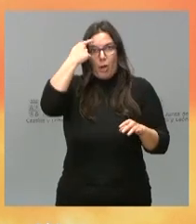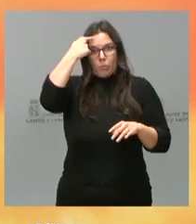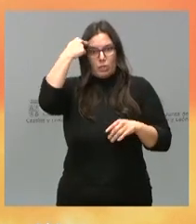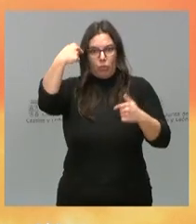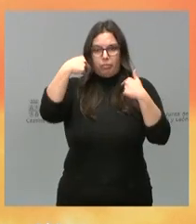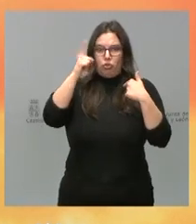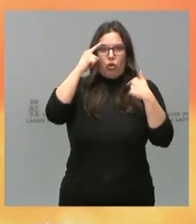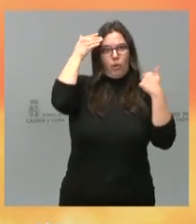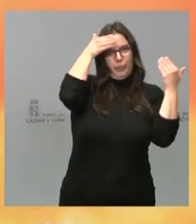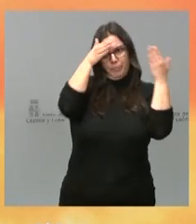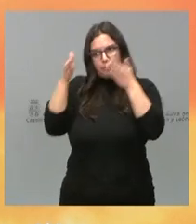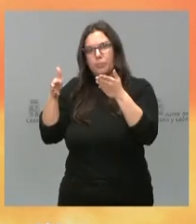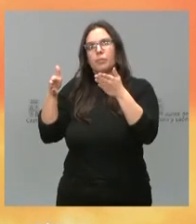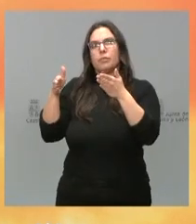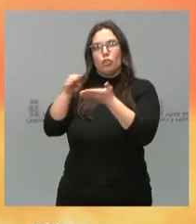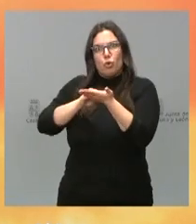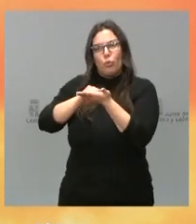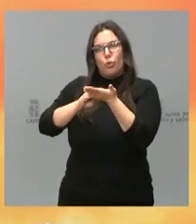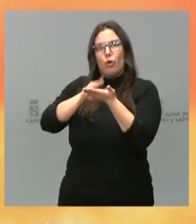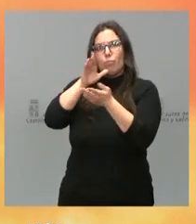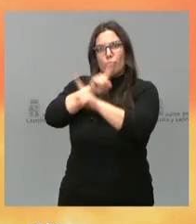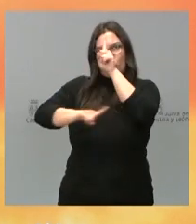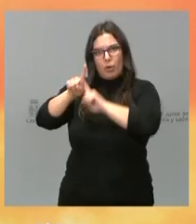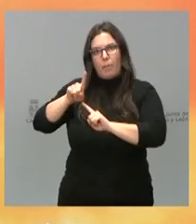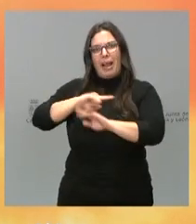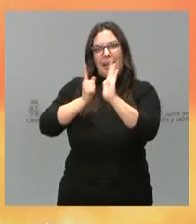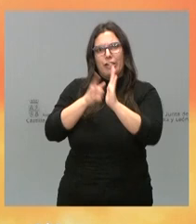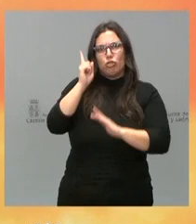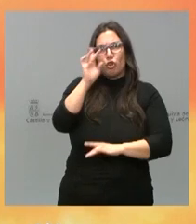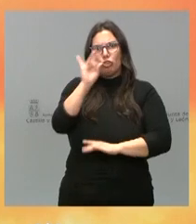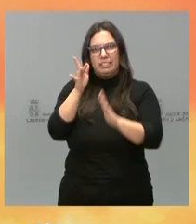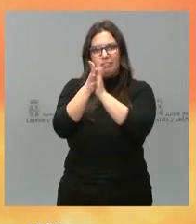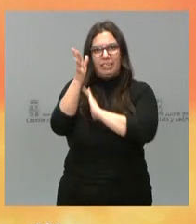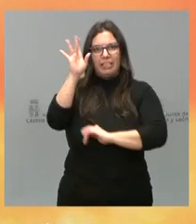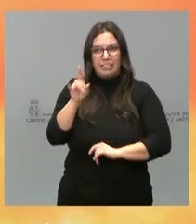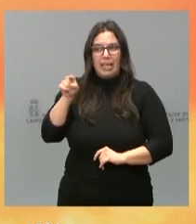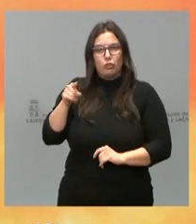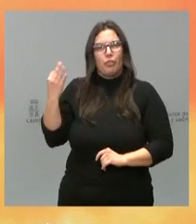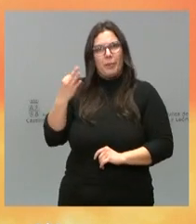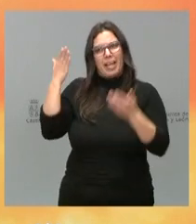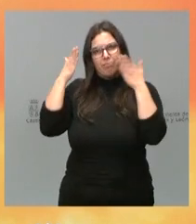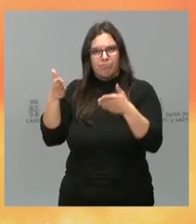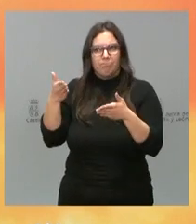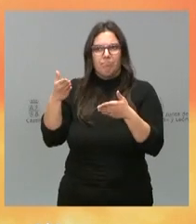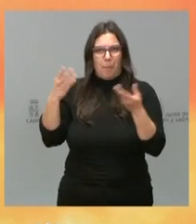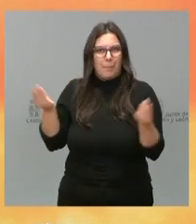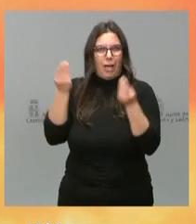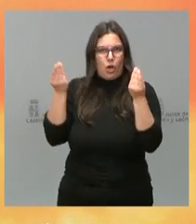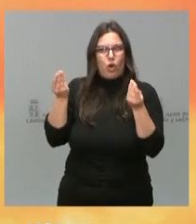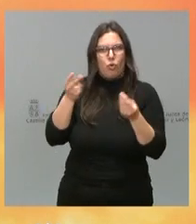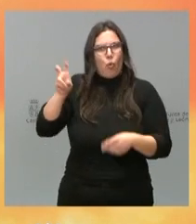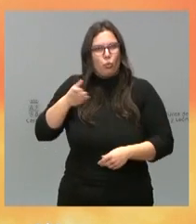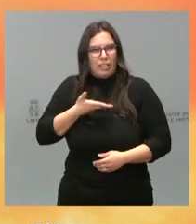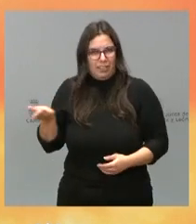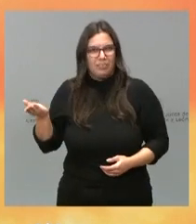en resolver la polémica de la ley del solo sí es Sí yo creo que sería mucho más eficaz y mucho más